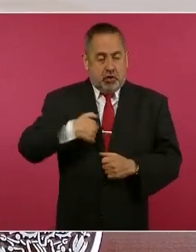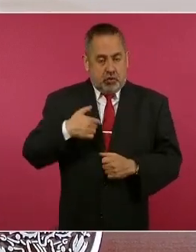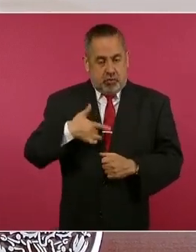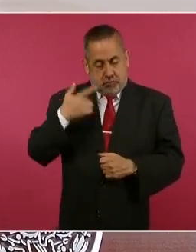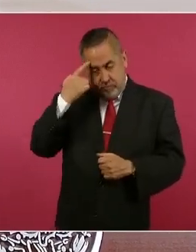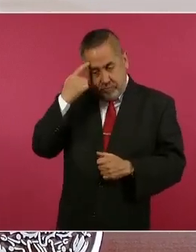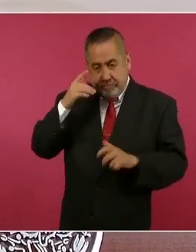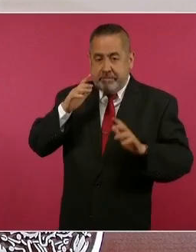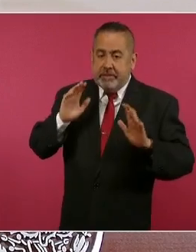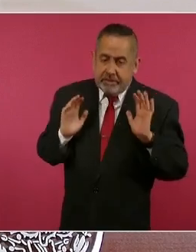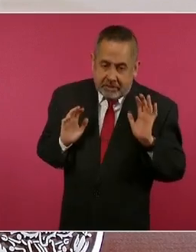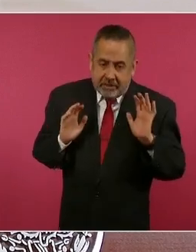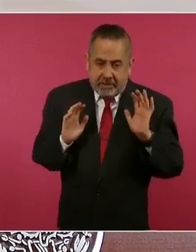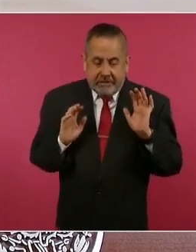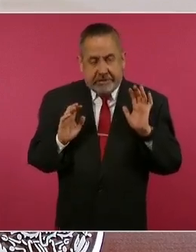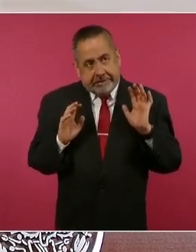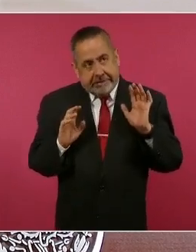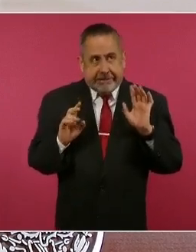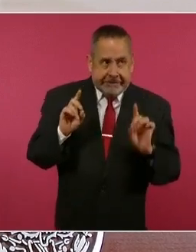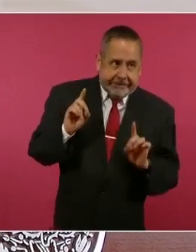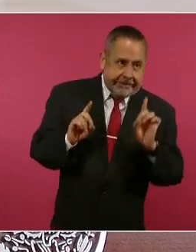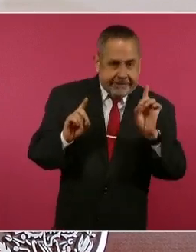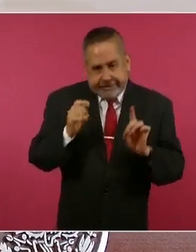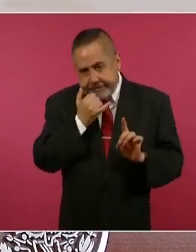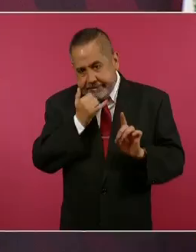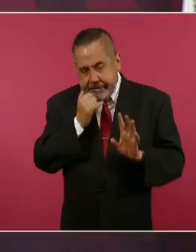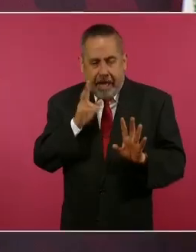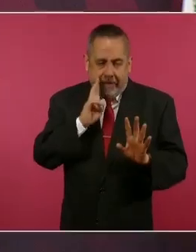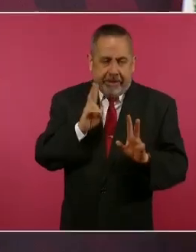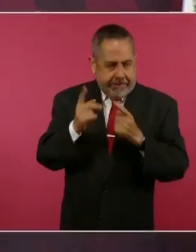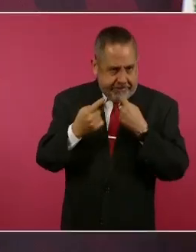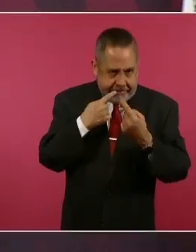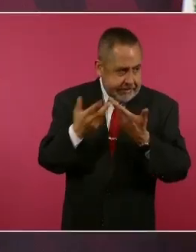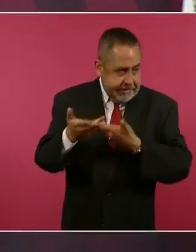sostengo, pero ese es el tema para el debate,